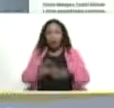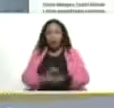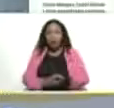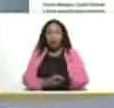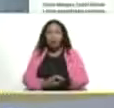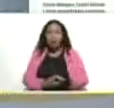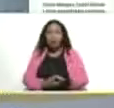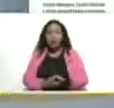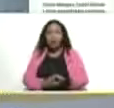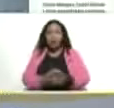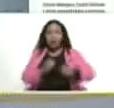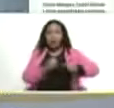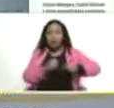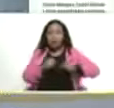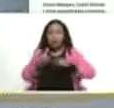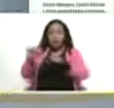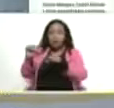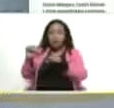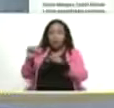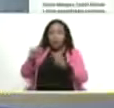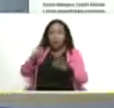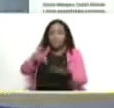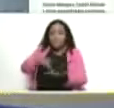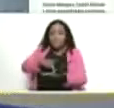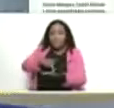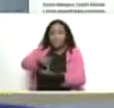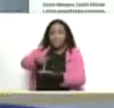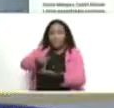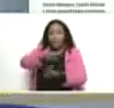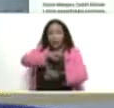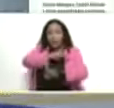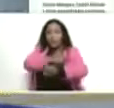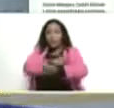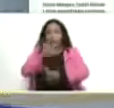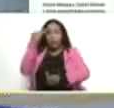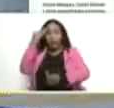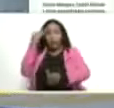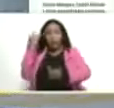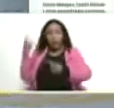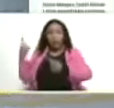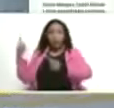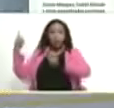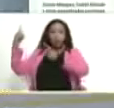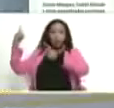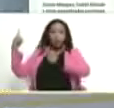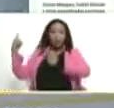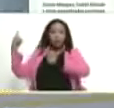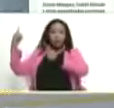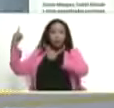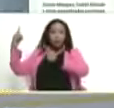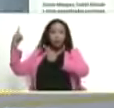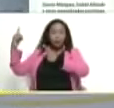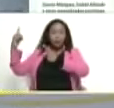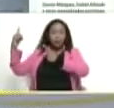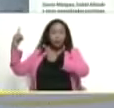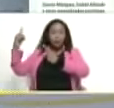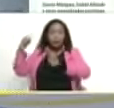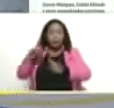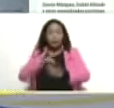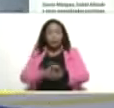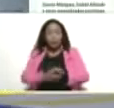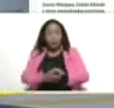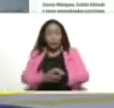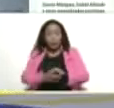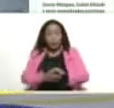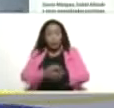donde se rechazó la presencia de fuerzas militares extrarregionales o de potencias en